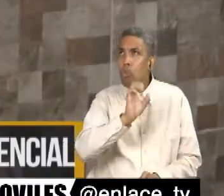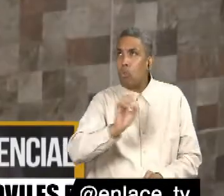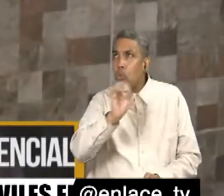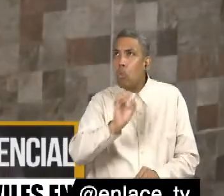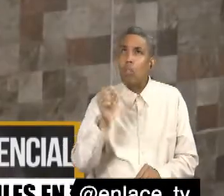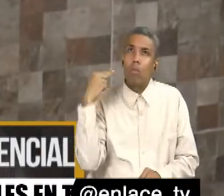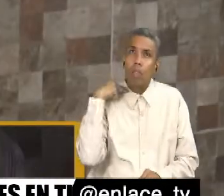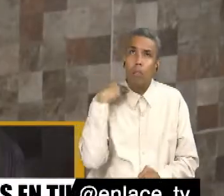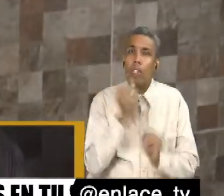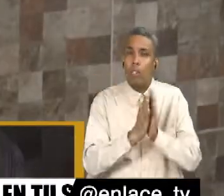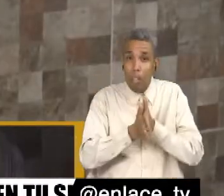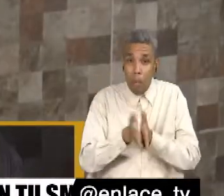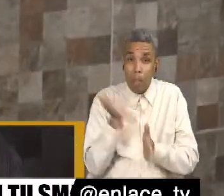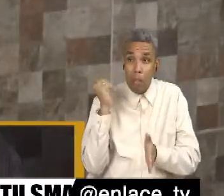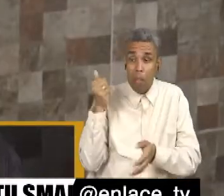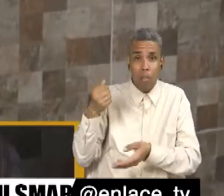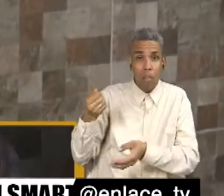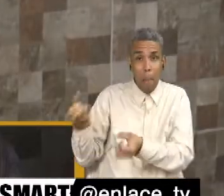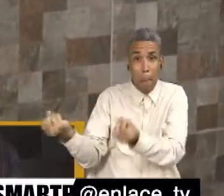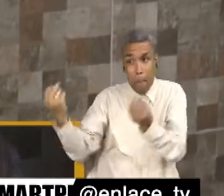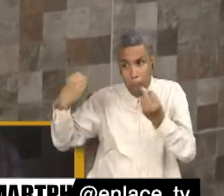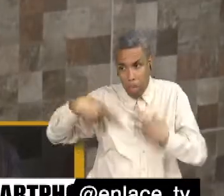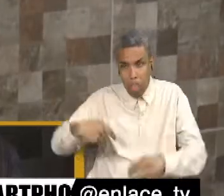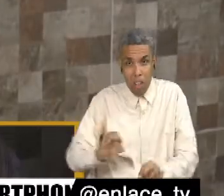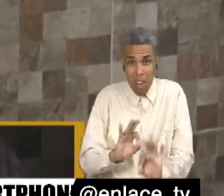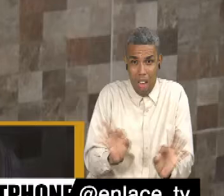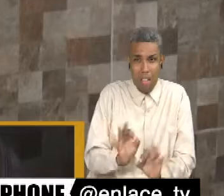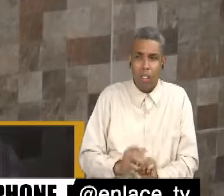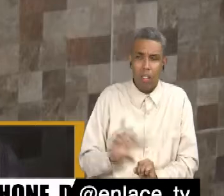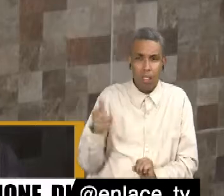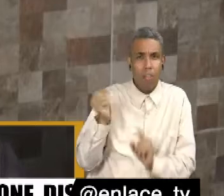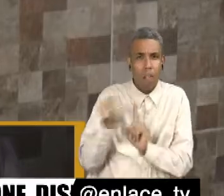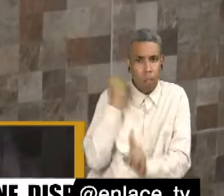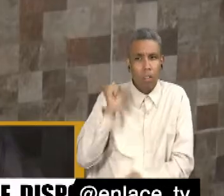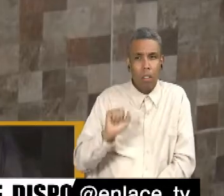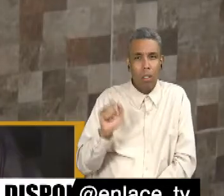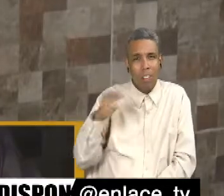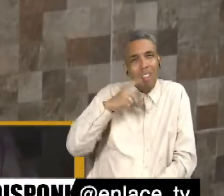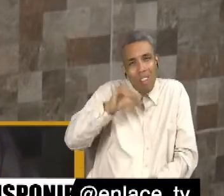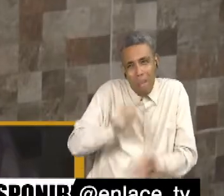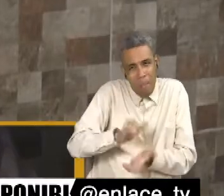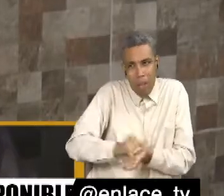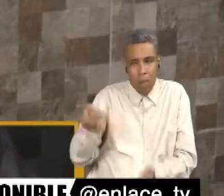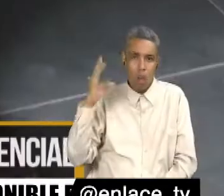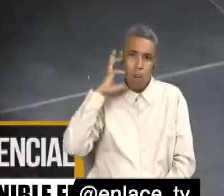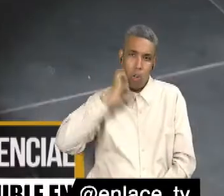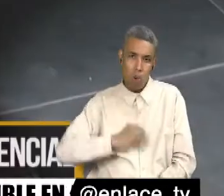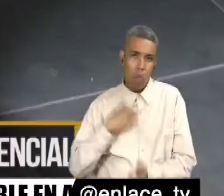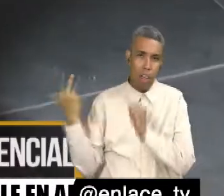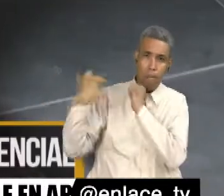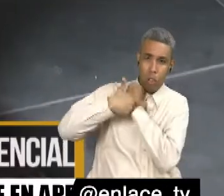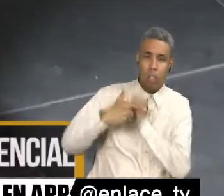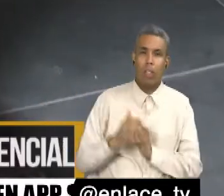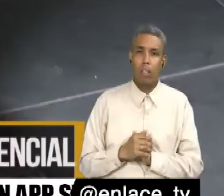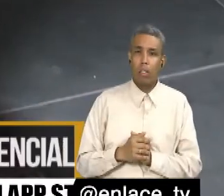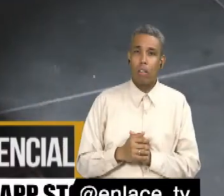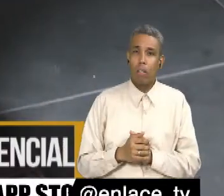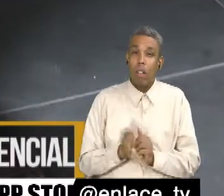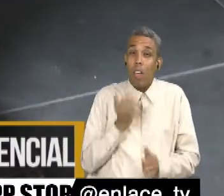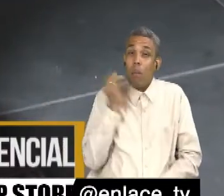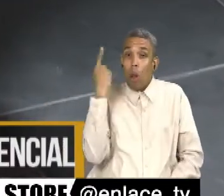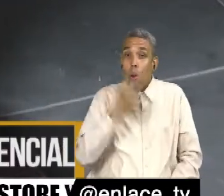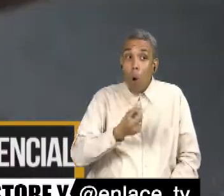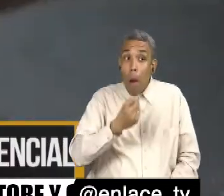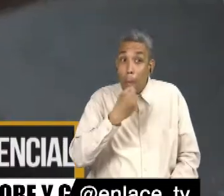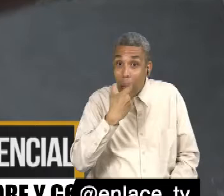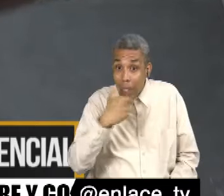en la fórmula, dice que me da el trombo y me muero. Entonces eso es lo que quiere. Ahora, la pierna también,